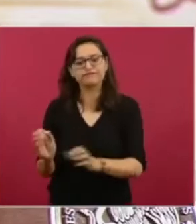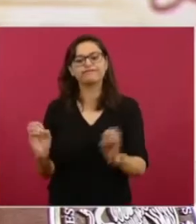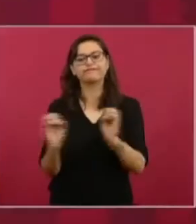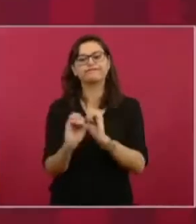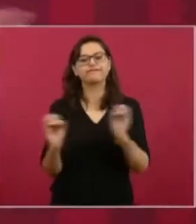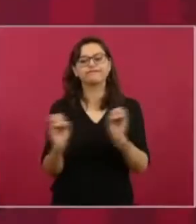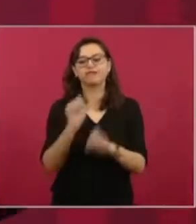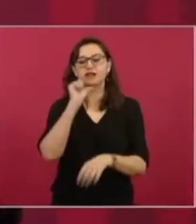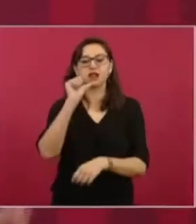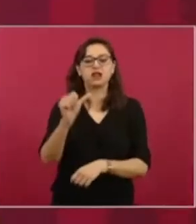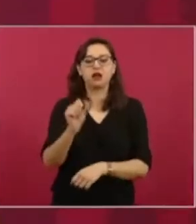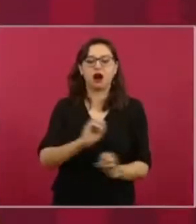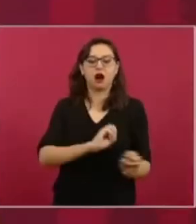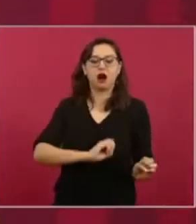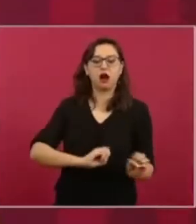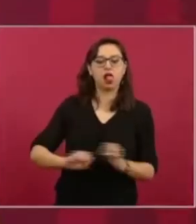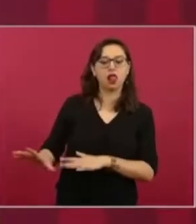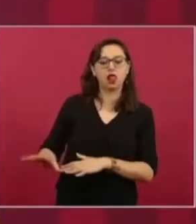Se abandonó el sureste.